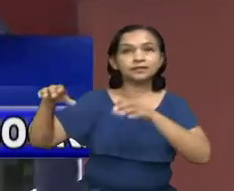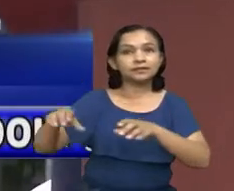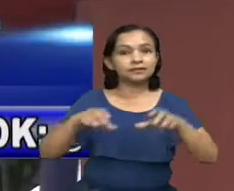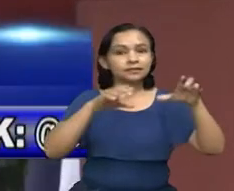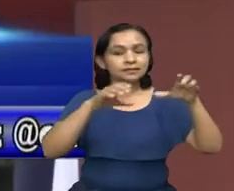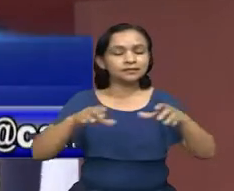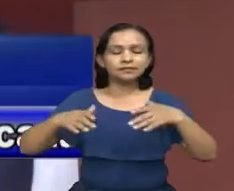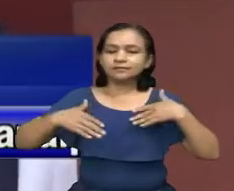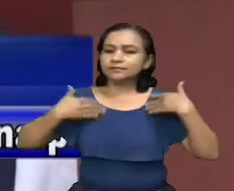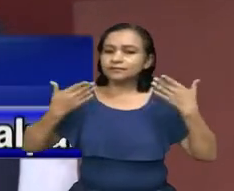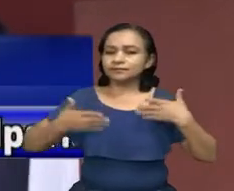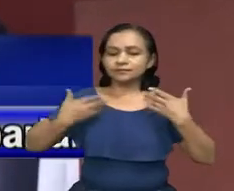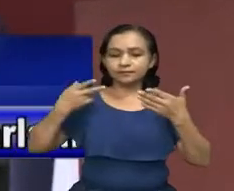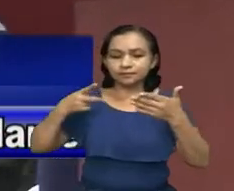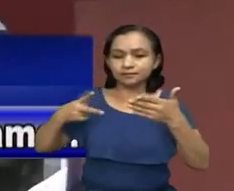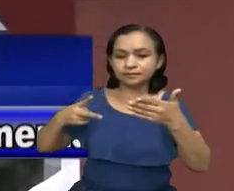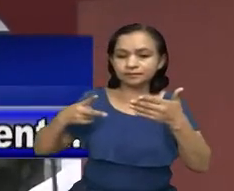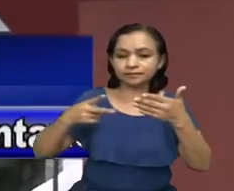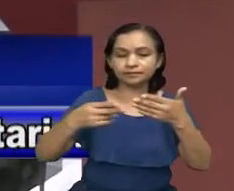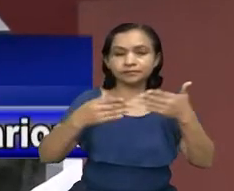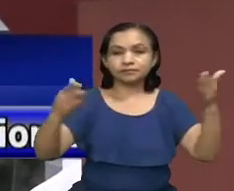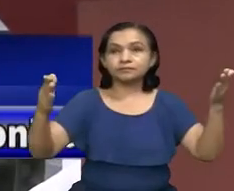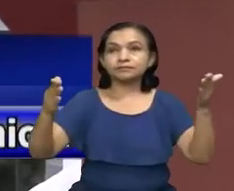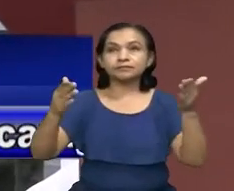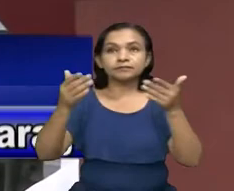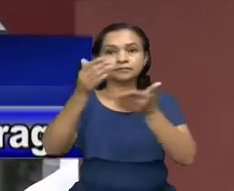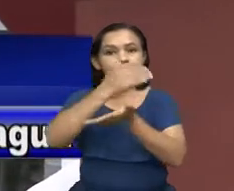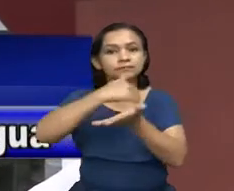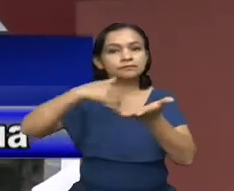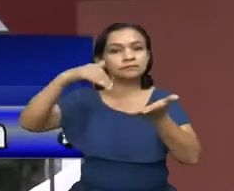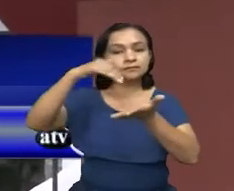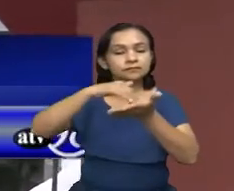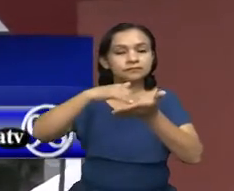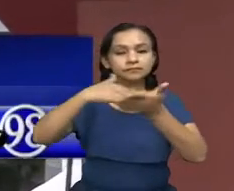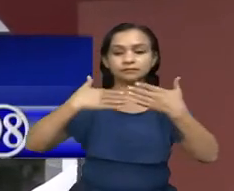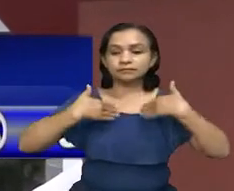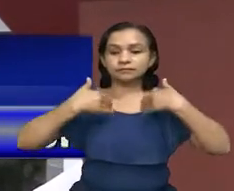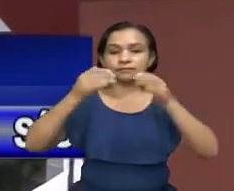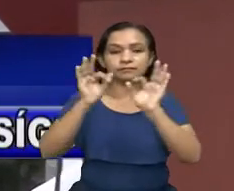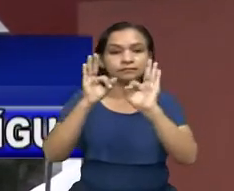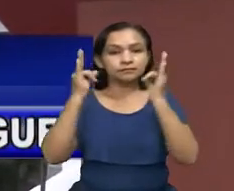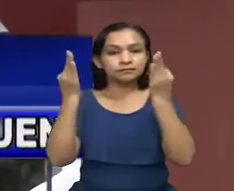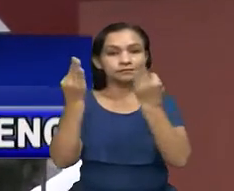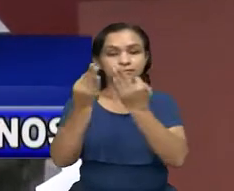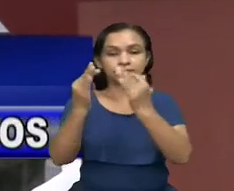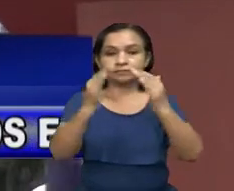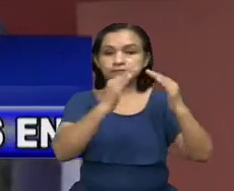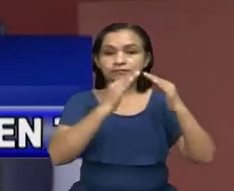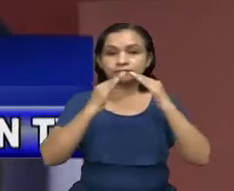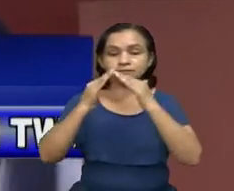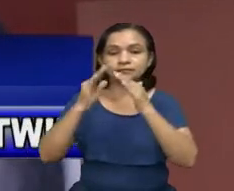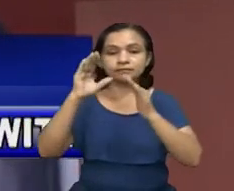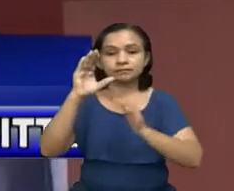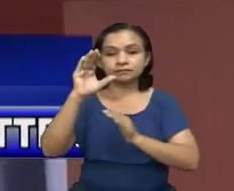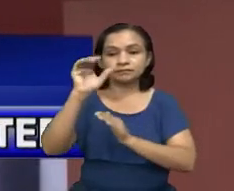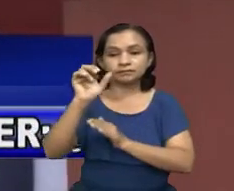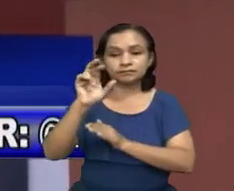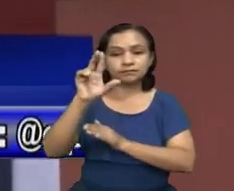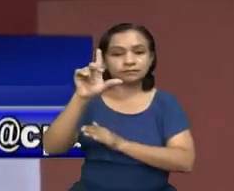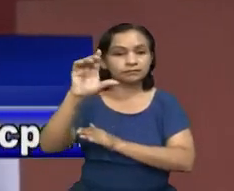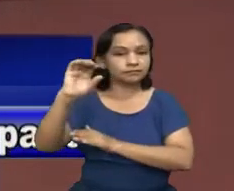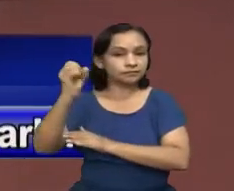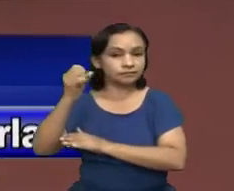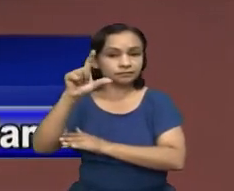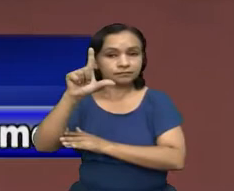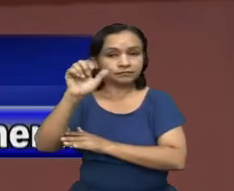fiesta, inaugurar este gran centro de salud familiar y comunitario Carlos Lacayo